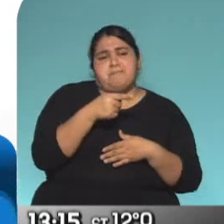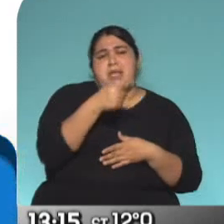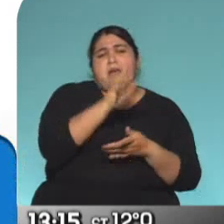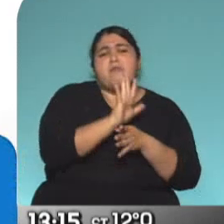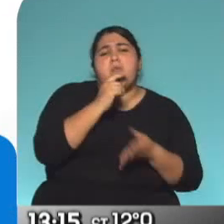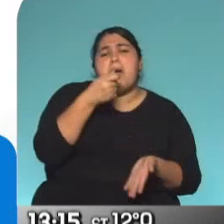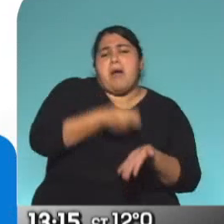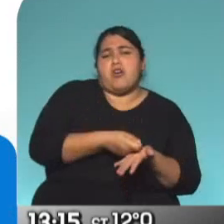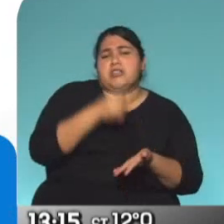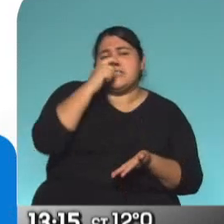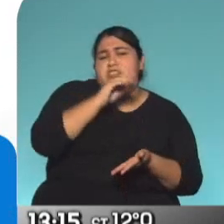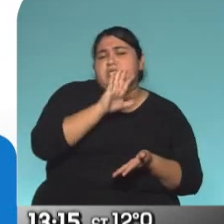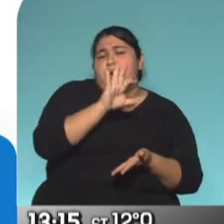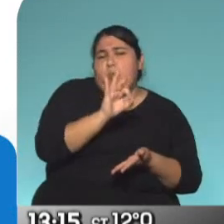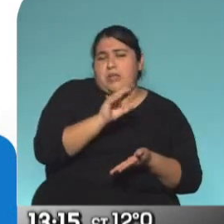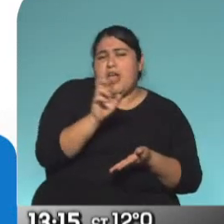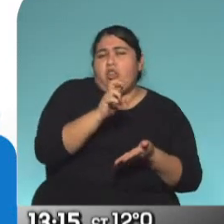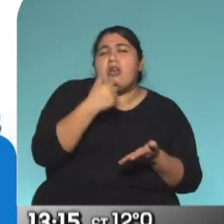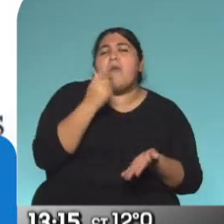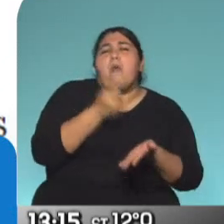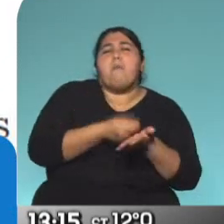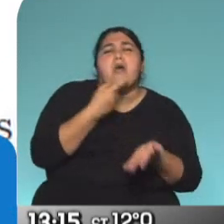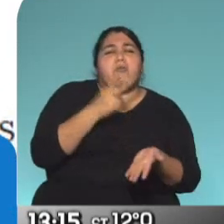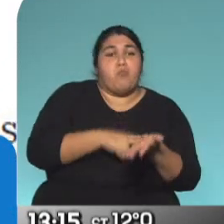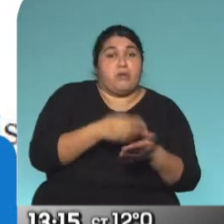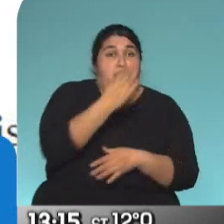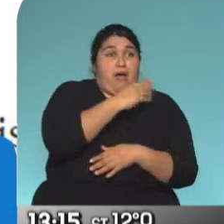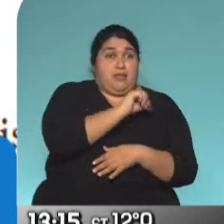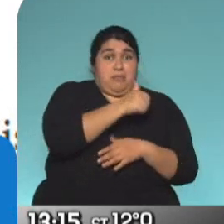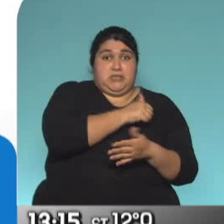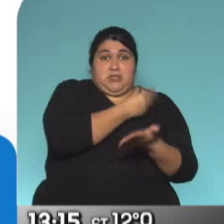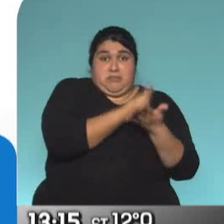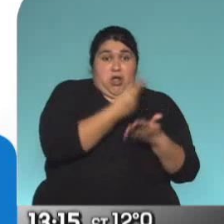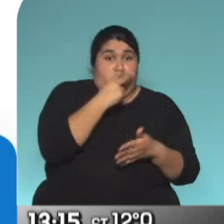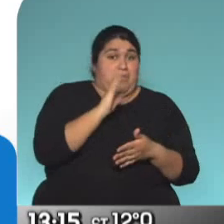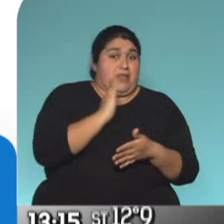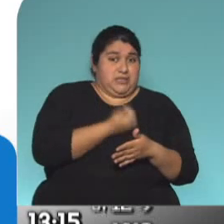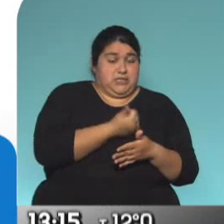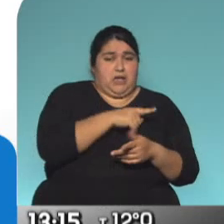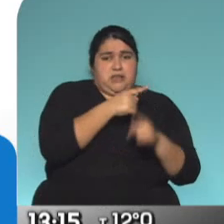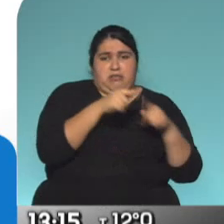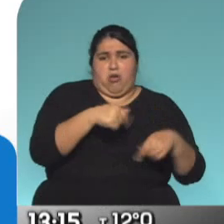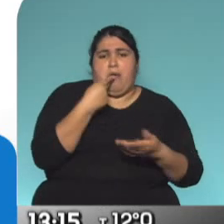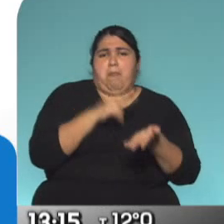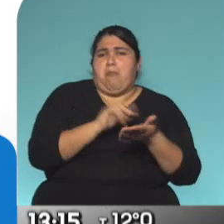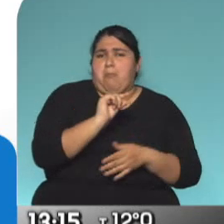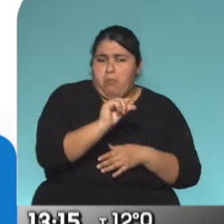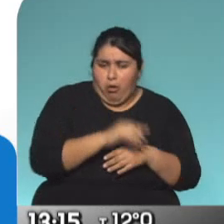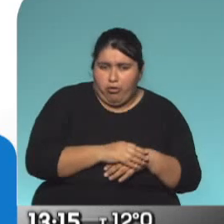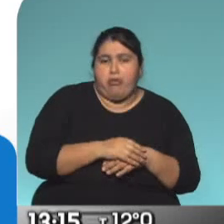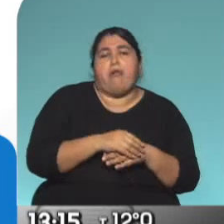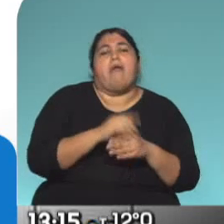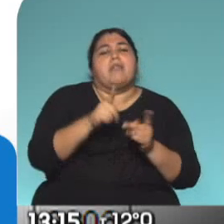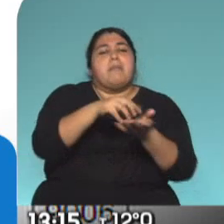solo $750 en impuestos federales desde que ganó la presidencia en 2016, señalando además pérdidas crónicas